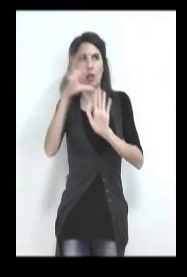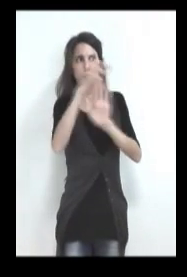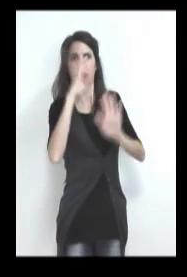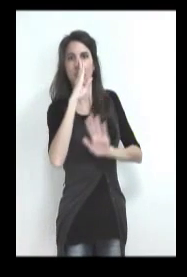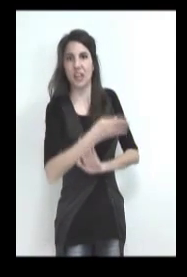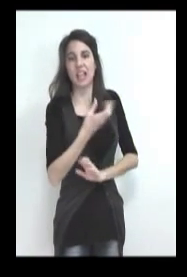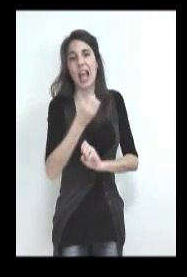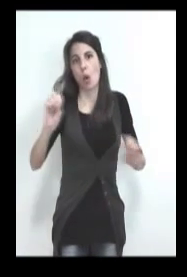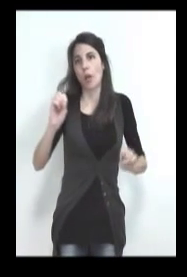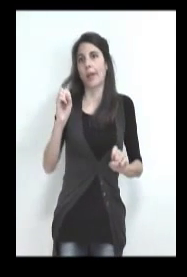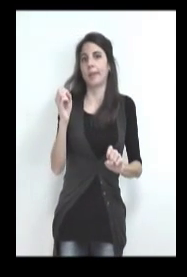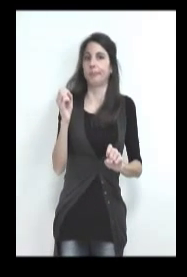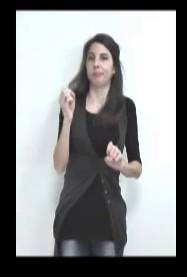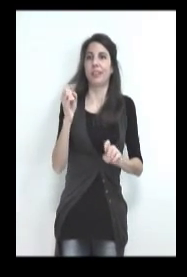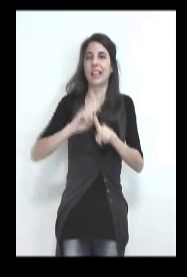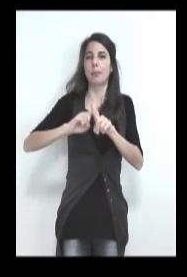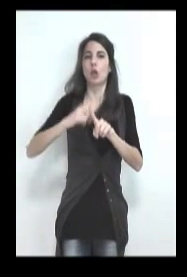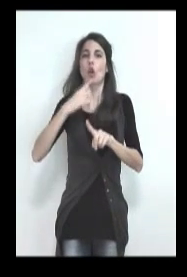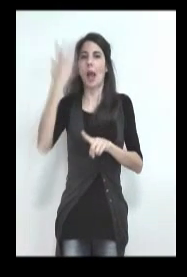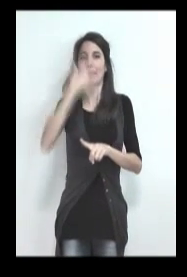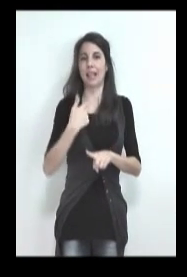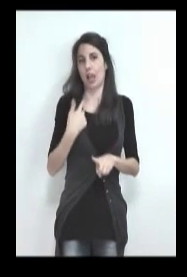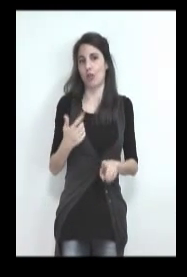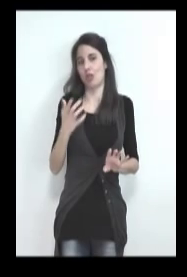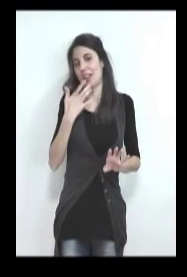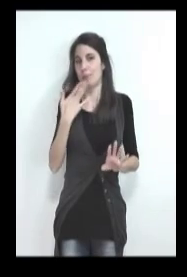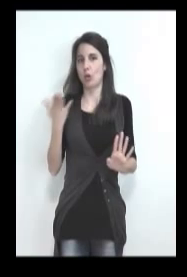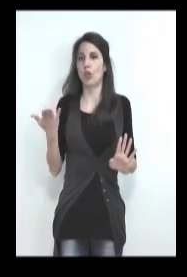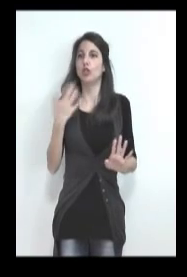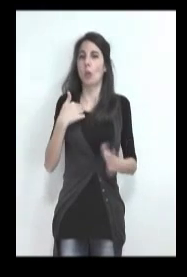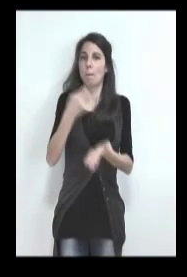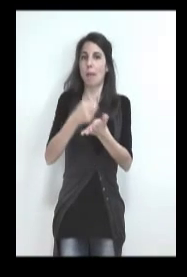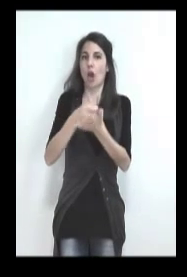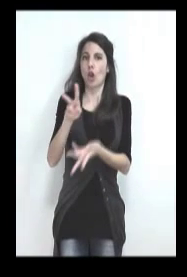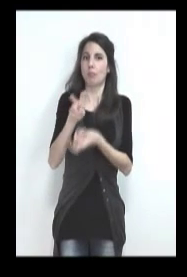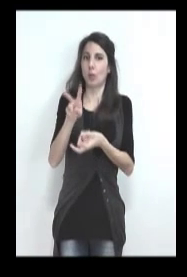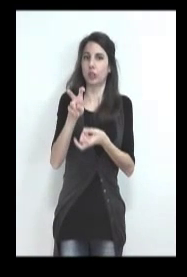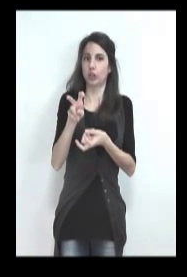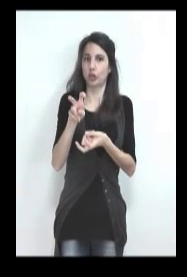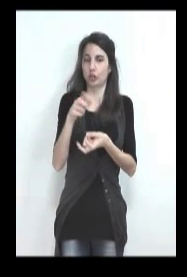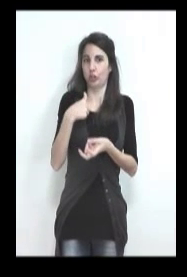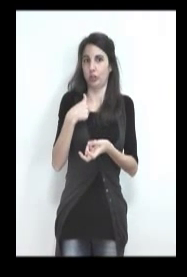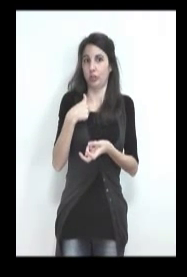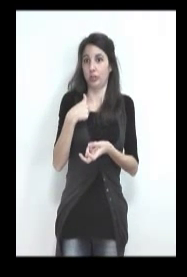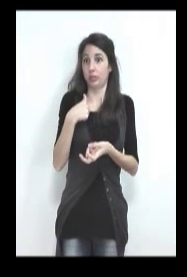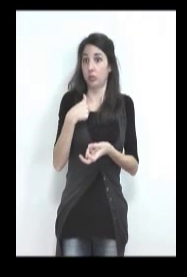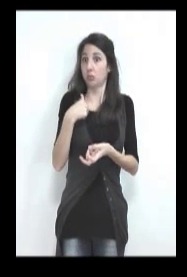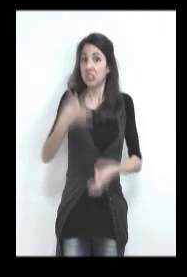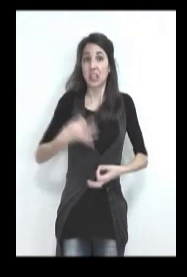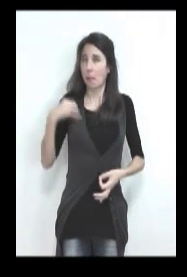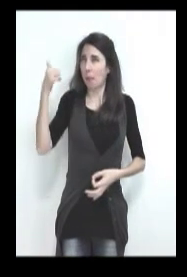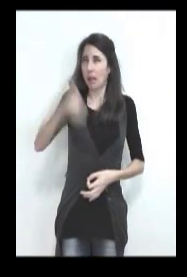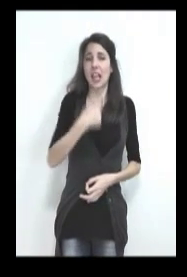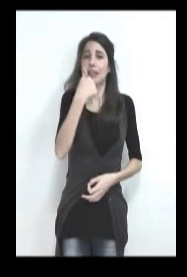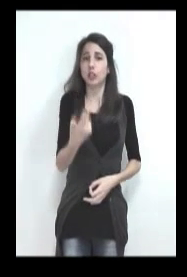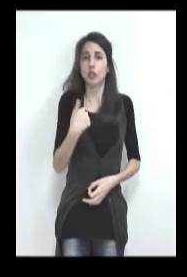esto lo de típicamente americano, que es yo pago mis impuestos, pues yo siempre he dicho que estaría encantado de pagarle muchísimo dinero a Hacienda al año, eso